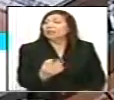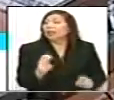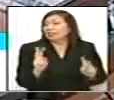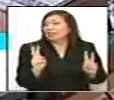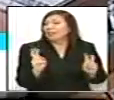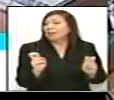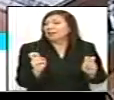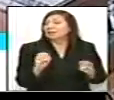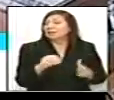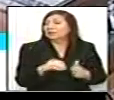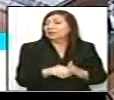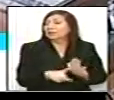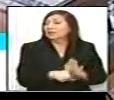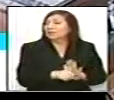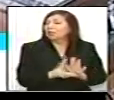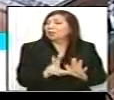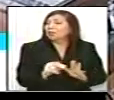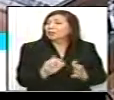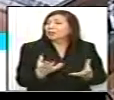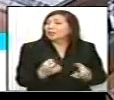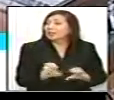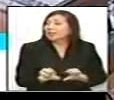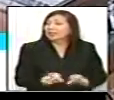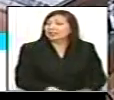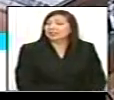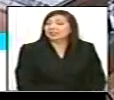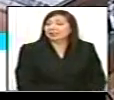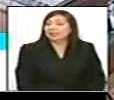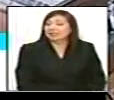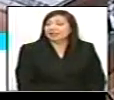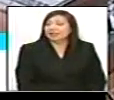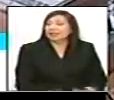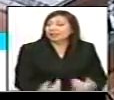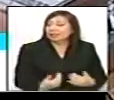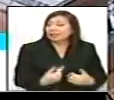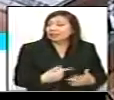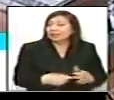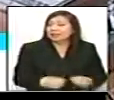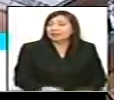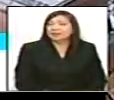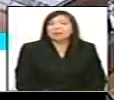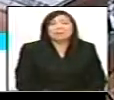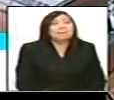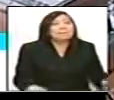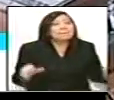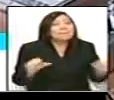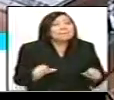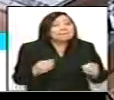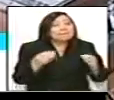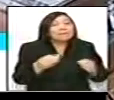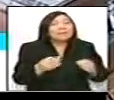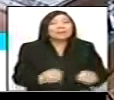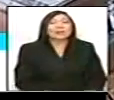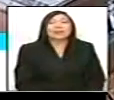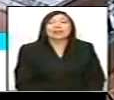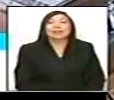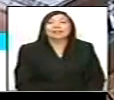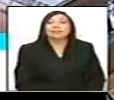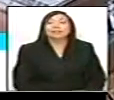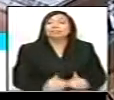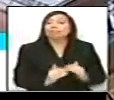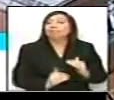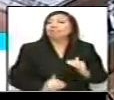están legislados y no se quiere aplicar. No se quiere aplicar, y en perjuicio, en verdad, de lo que es de los